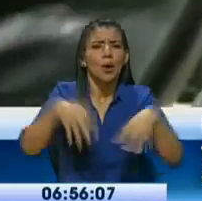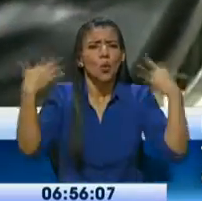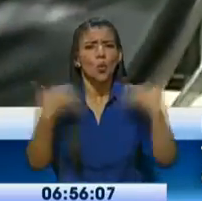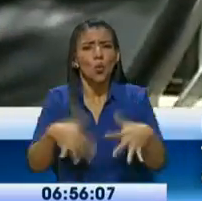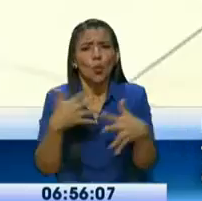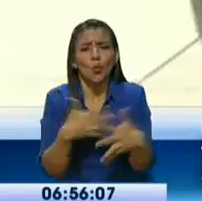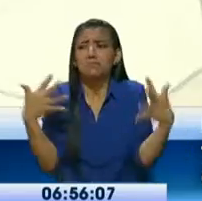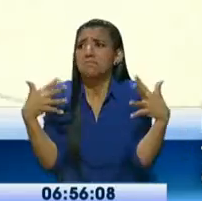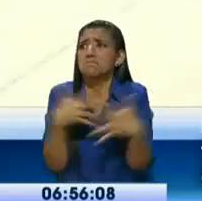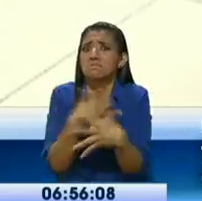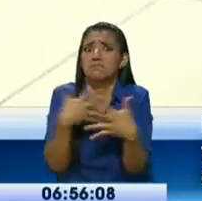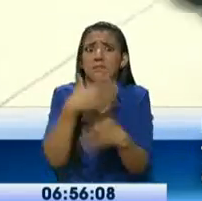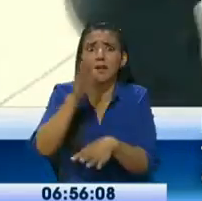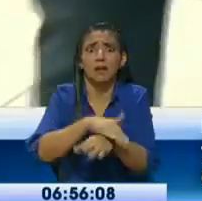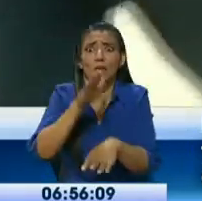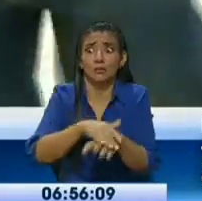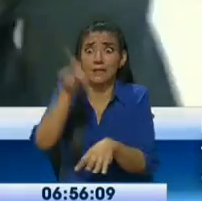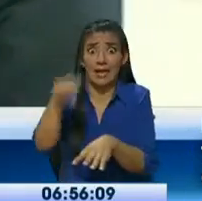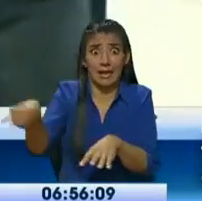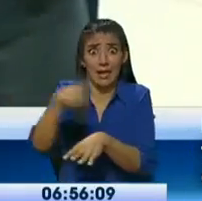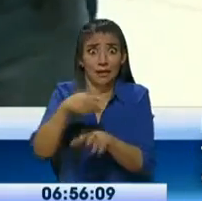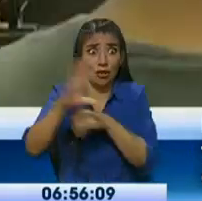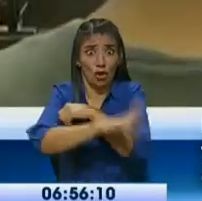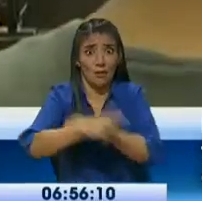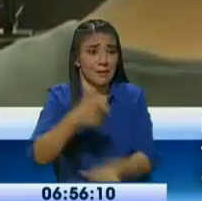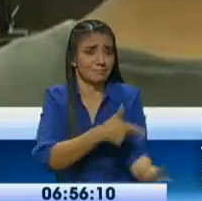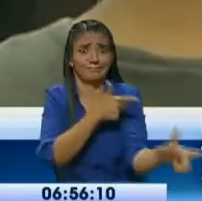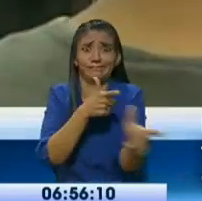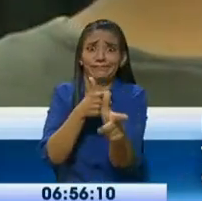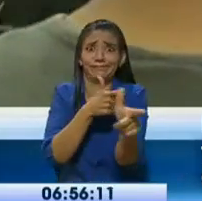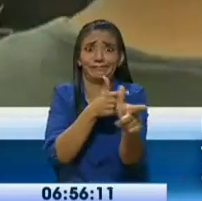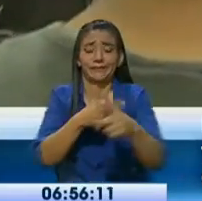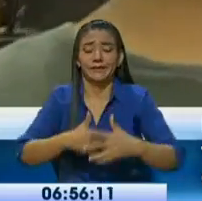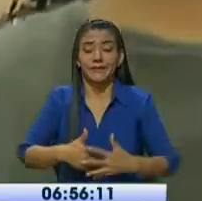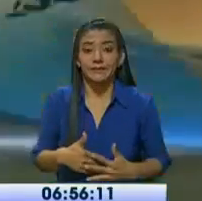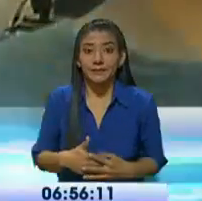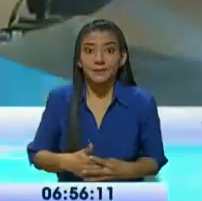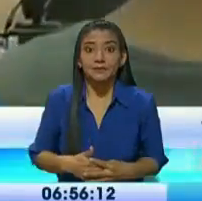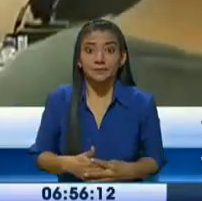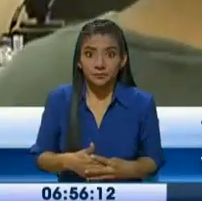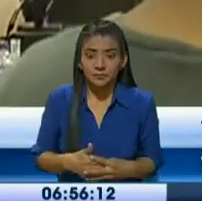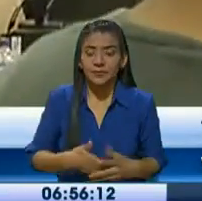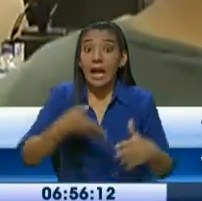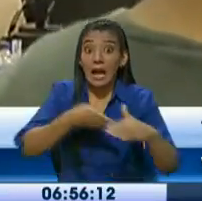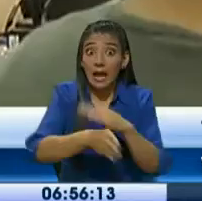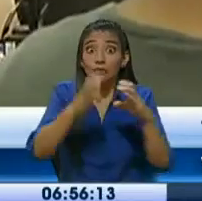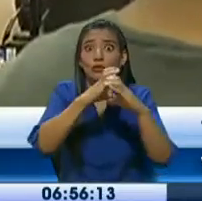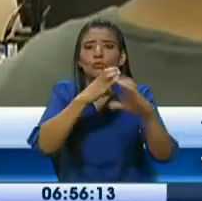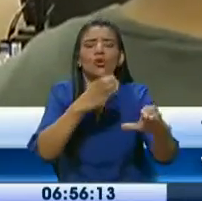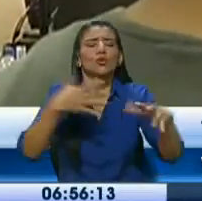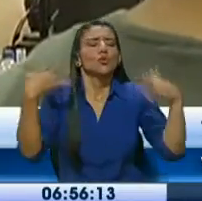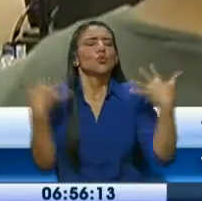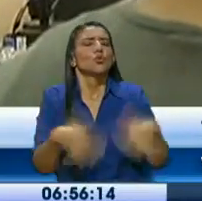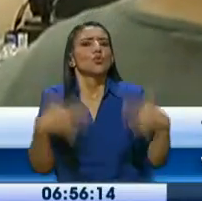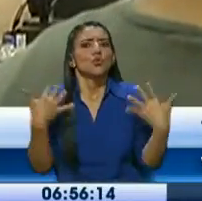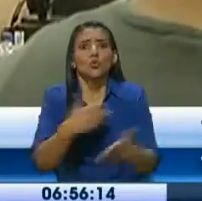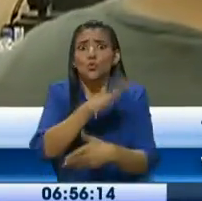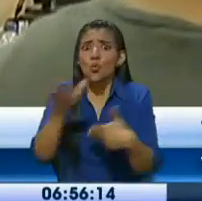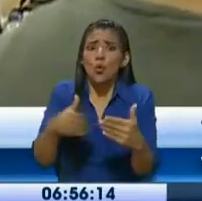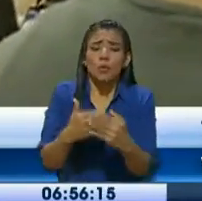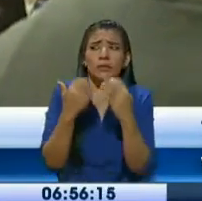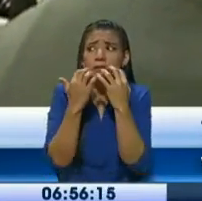aterrados por la agresividad de los asaltantes. Los minutos que siguieron dentro del bus fueron de totalmente pánico,